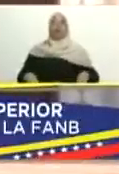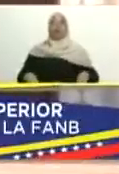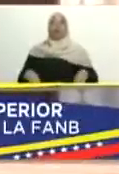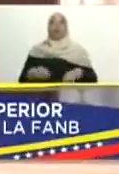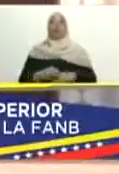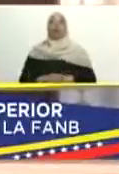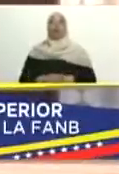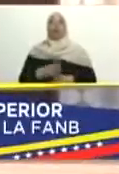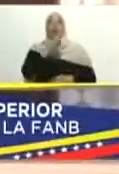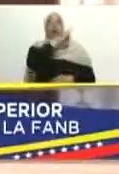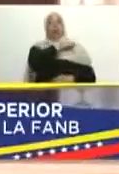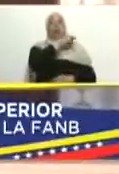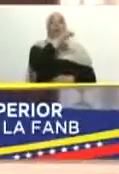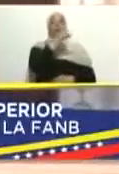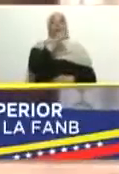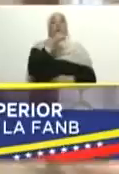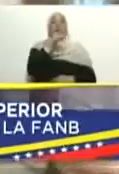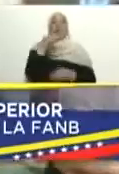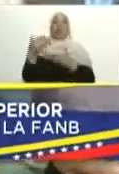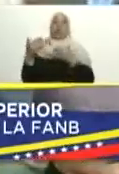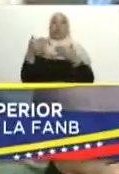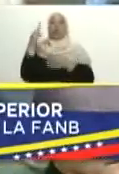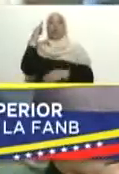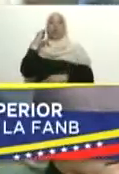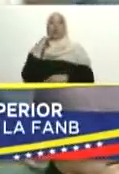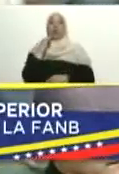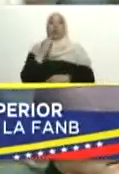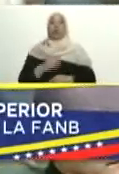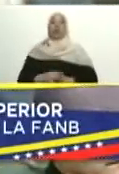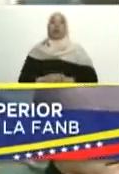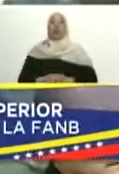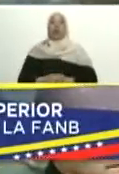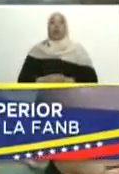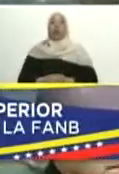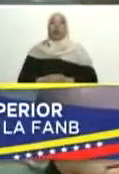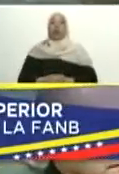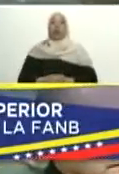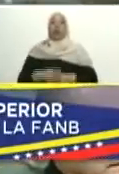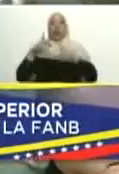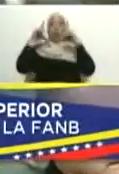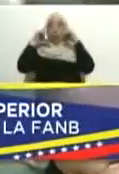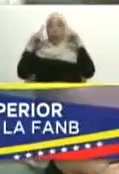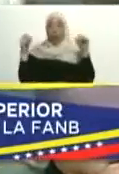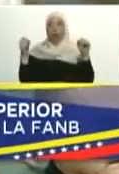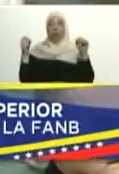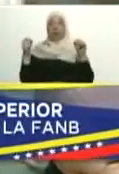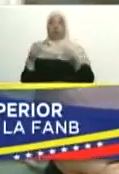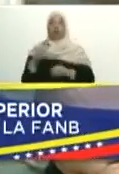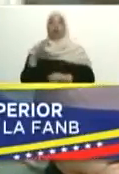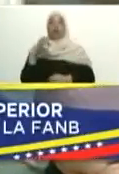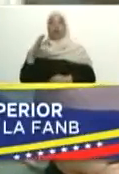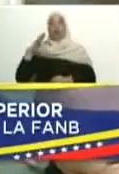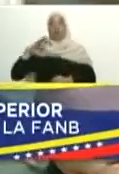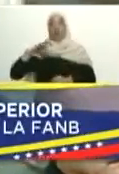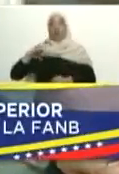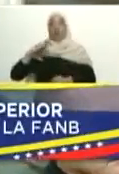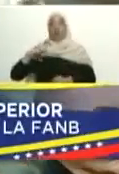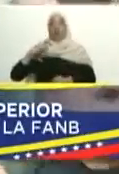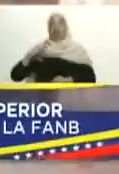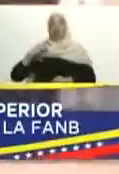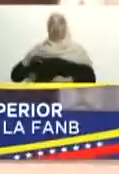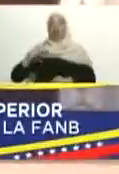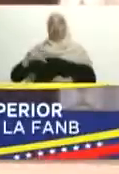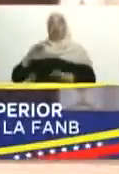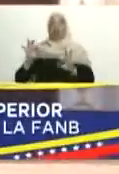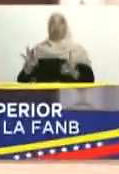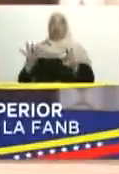flamante director del Servicio Bolivariano de Inteligencia Nacional, el SEBIN. Lo hemos invitado especialmente